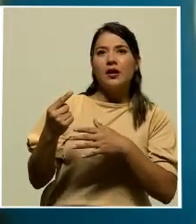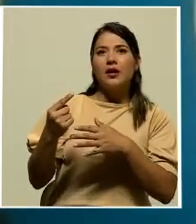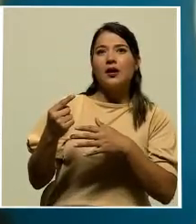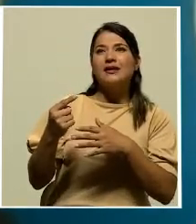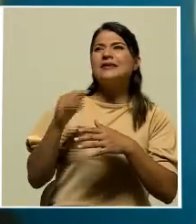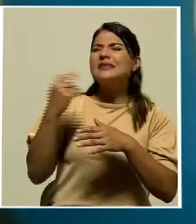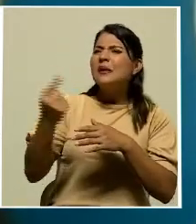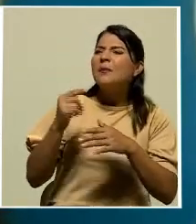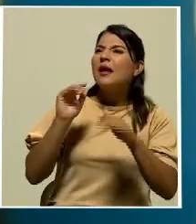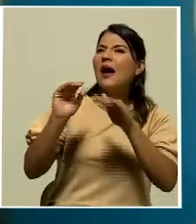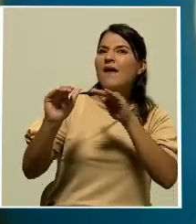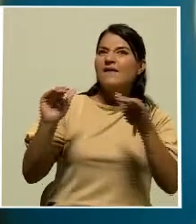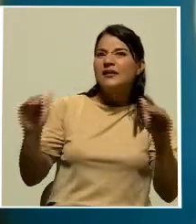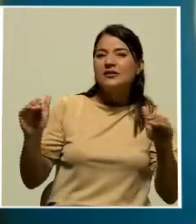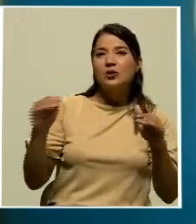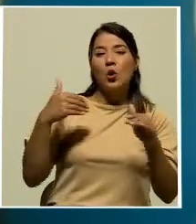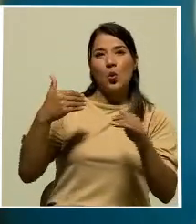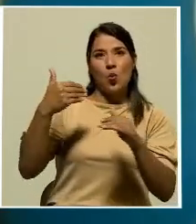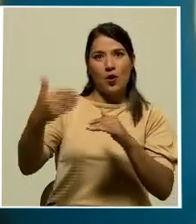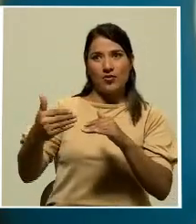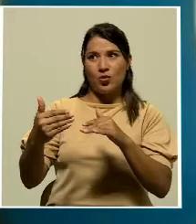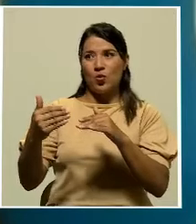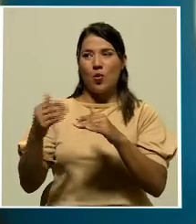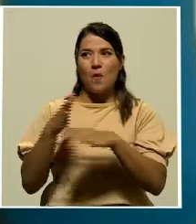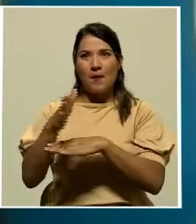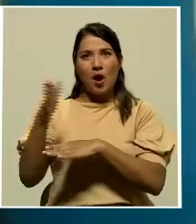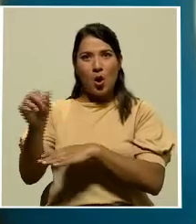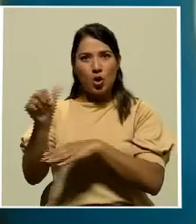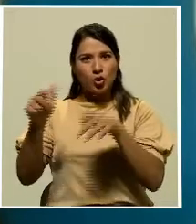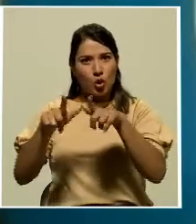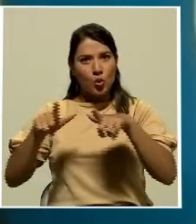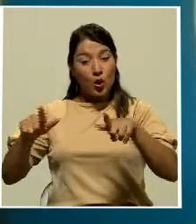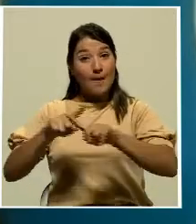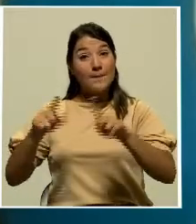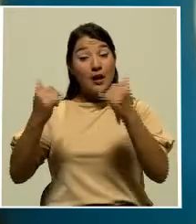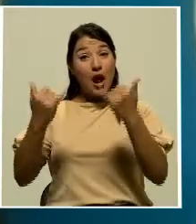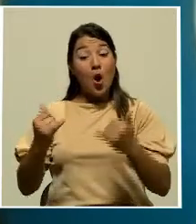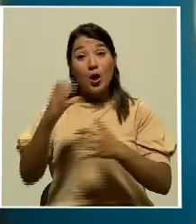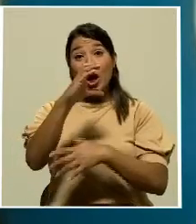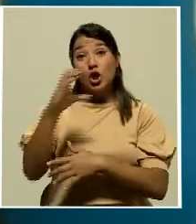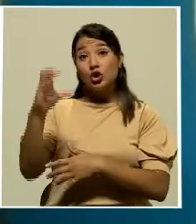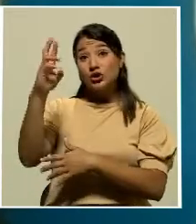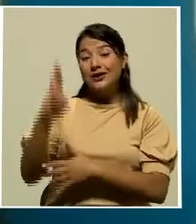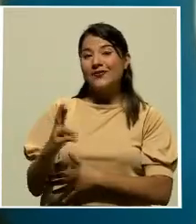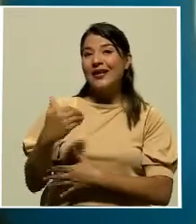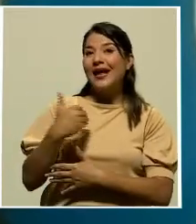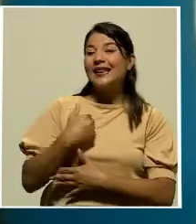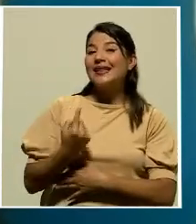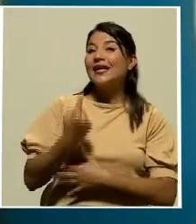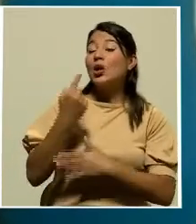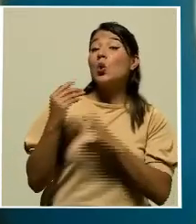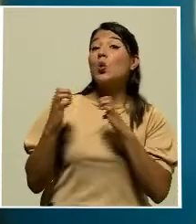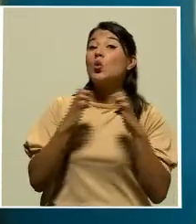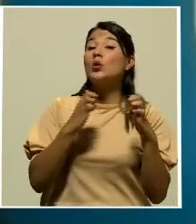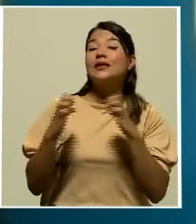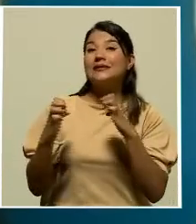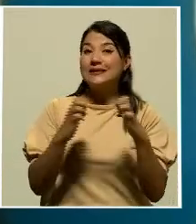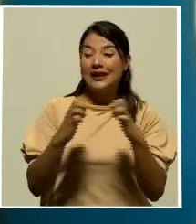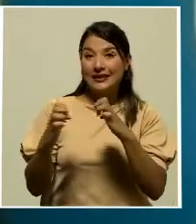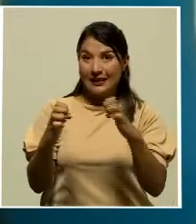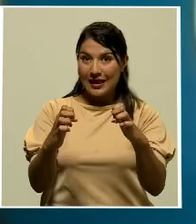más importante aquí es saber que Costa Rica tiene hoy una estrategia, la estrategia de regresar. A poco vi la señora